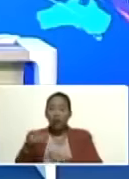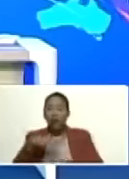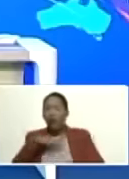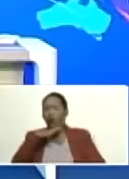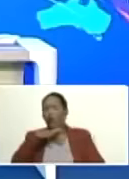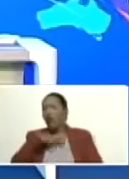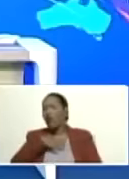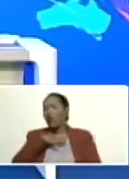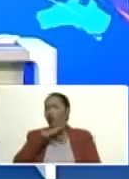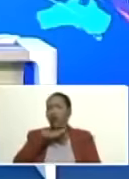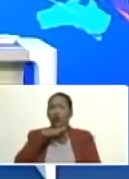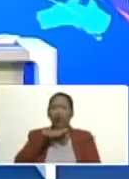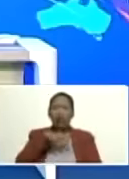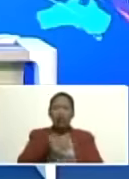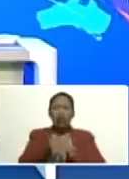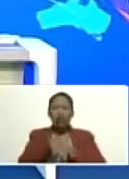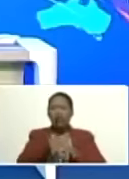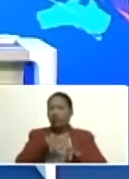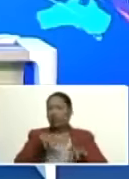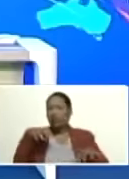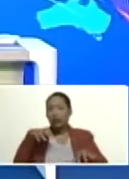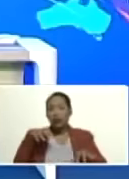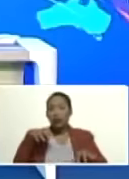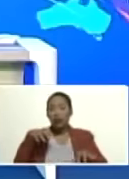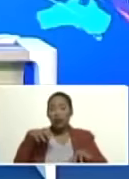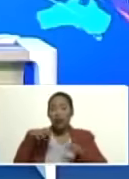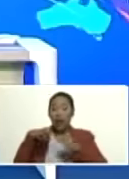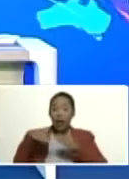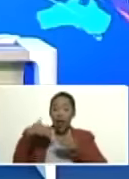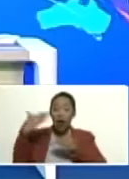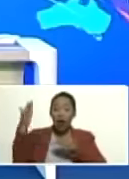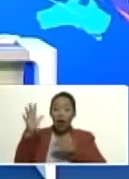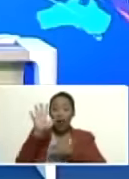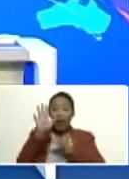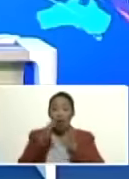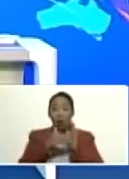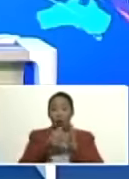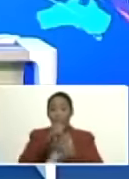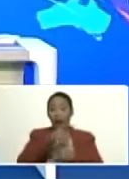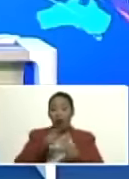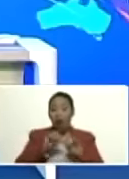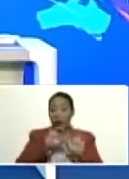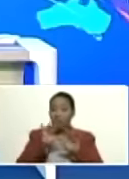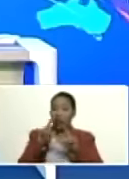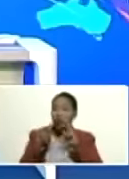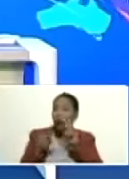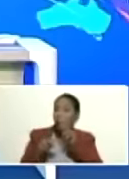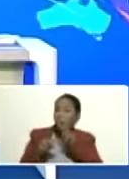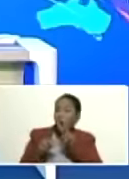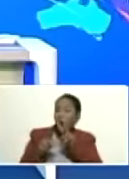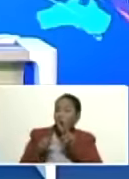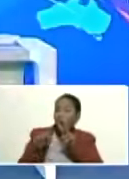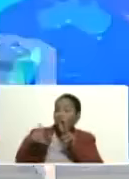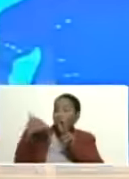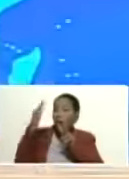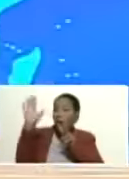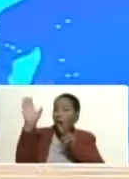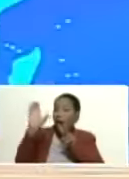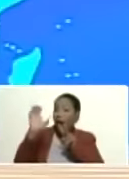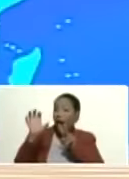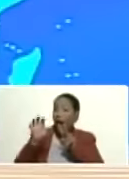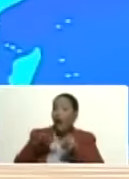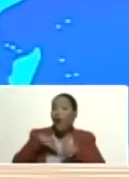full, full. Y las afueras había 5.000 personas. Y luego Caracas se llenó de pintas.